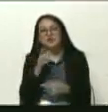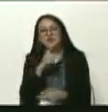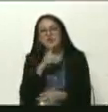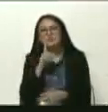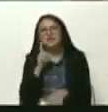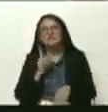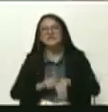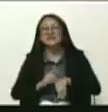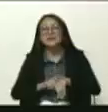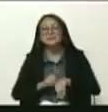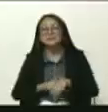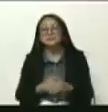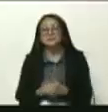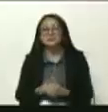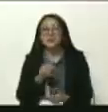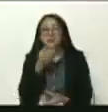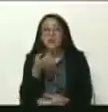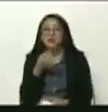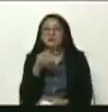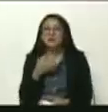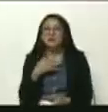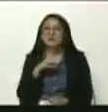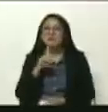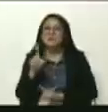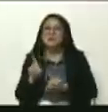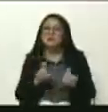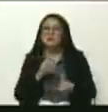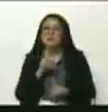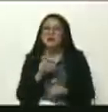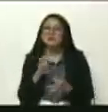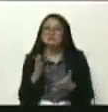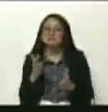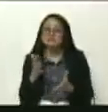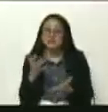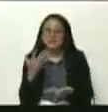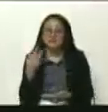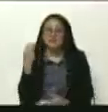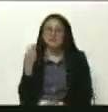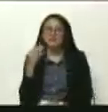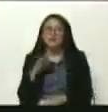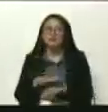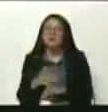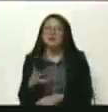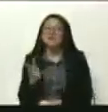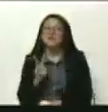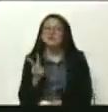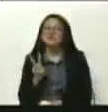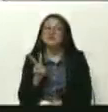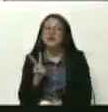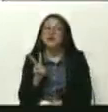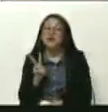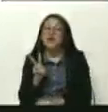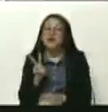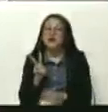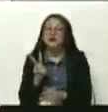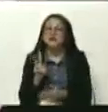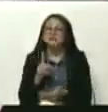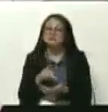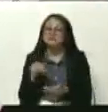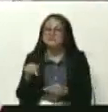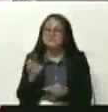tardes, comisionado. Quería preguntarle, aunque pudiese parecer obvio, pero ¿por qué Venezuela como intermediario?